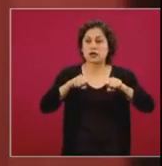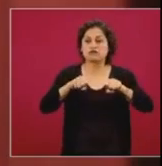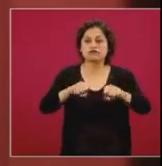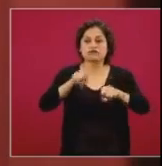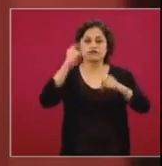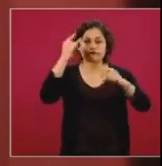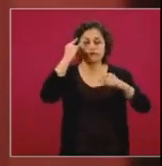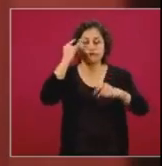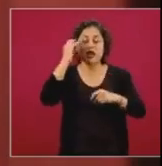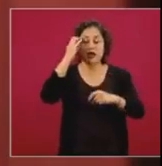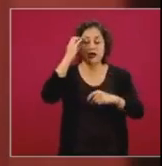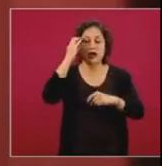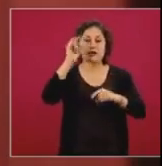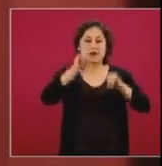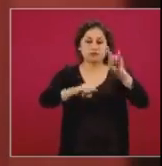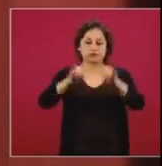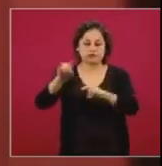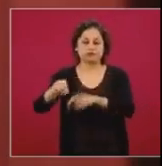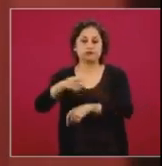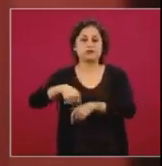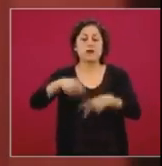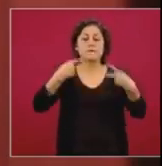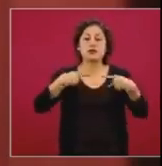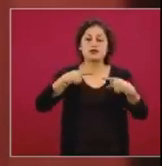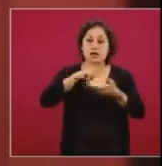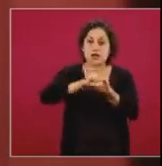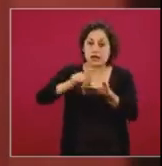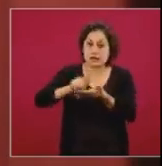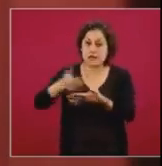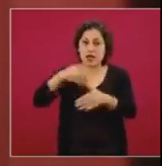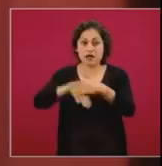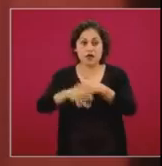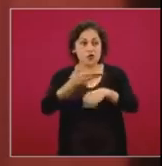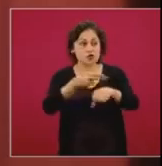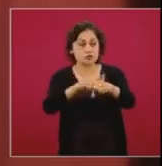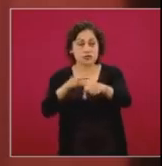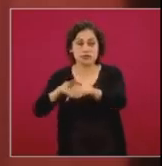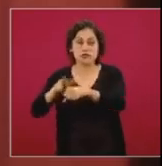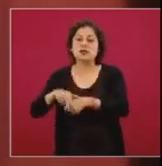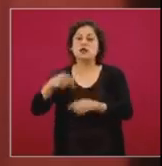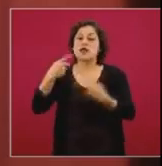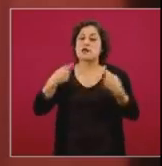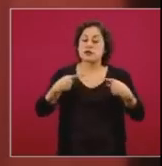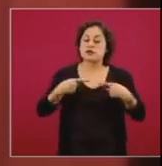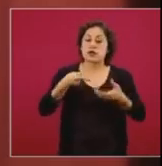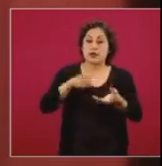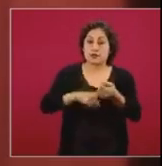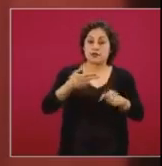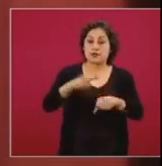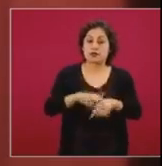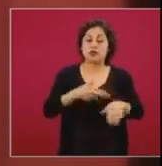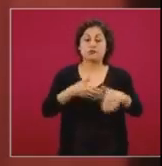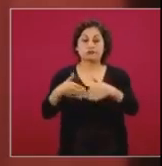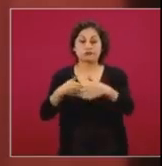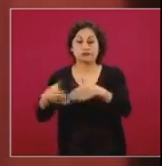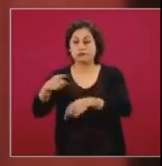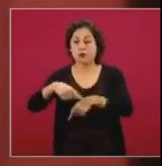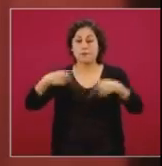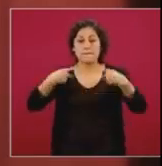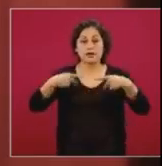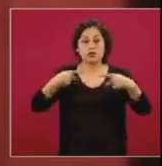que hacen la limpieza, afanadores, afanadoras, las personas que sirven la comida en los hospitales, nutriólogas